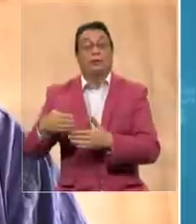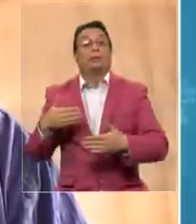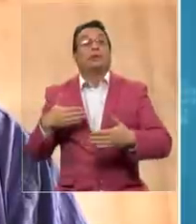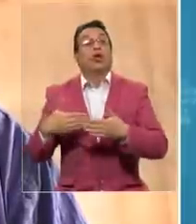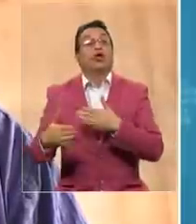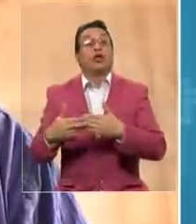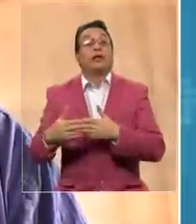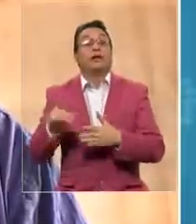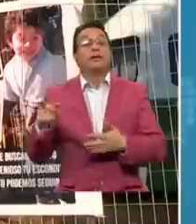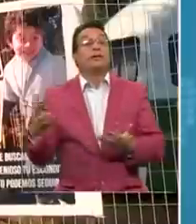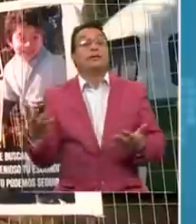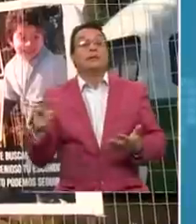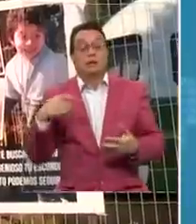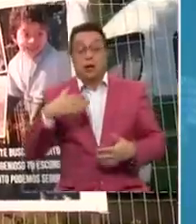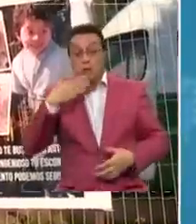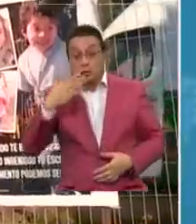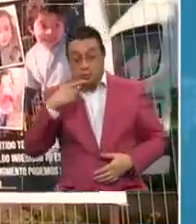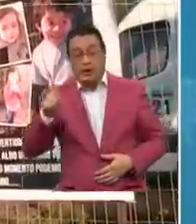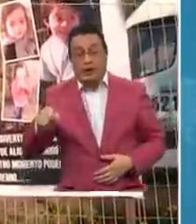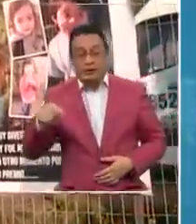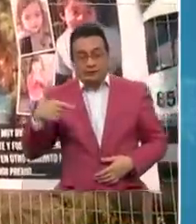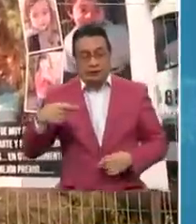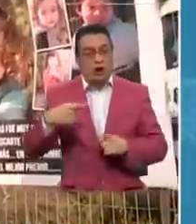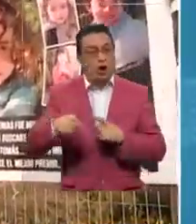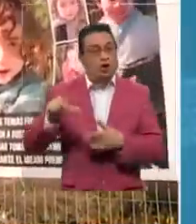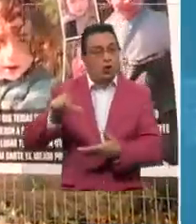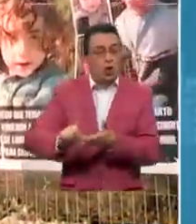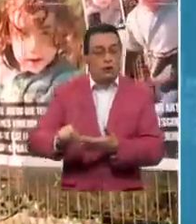donde se le va a tomar esta misma declaración.